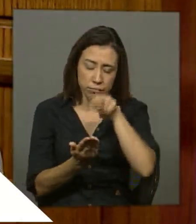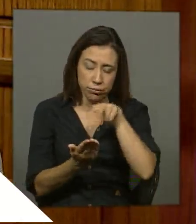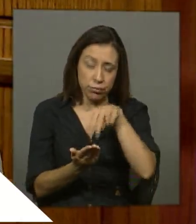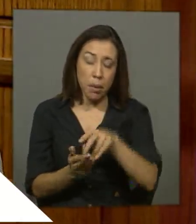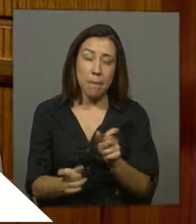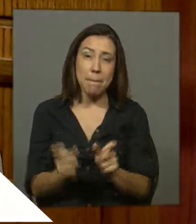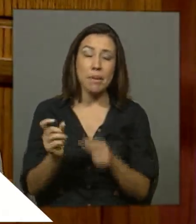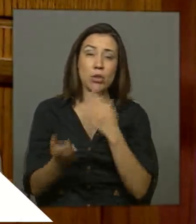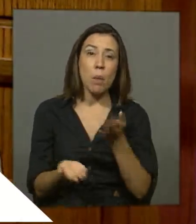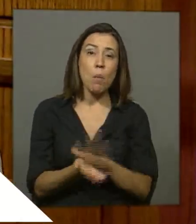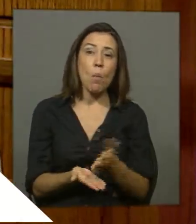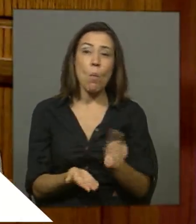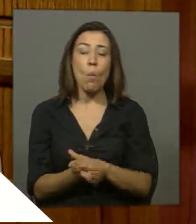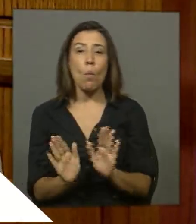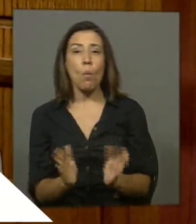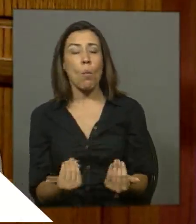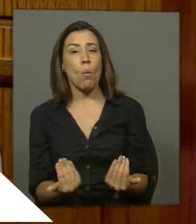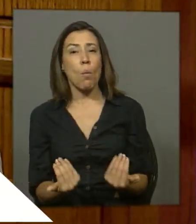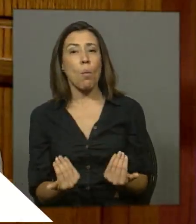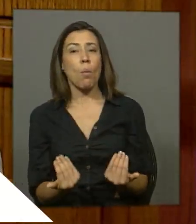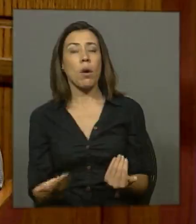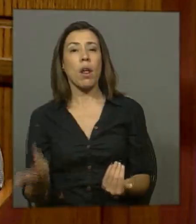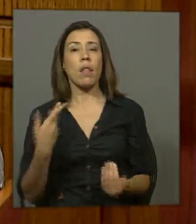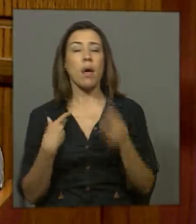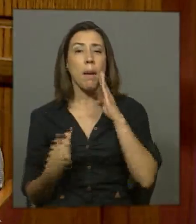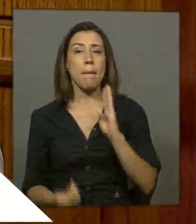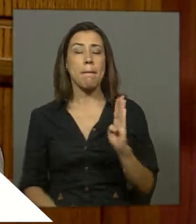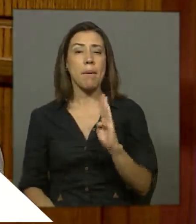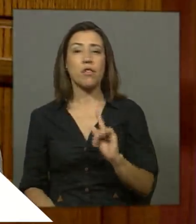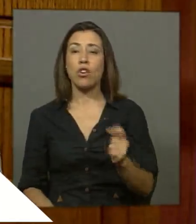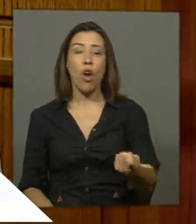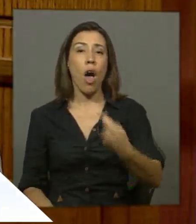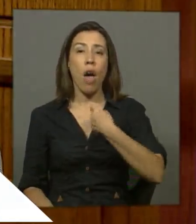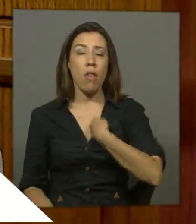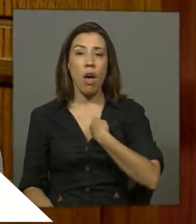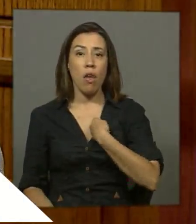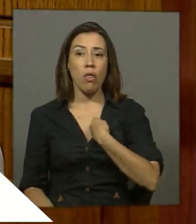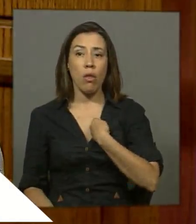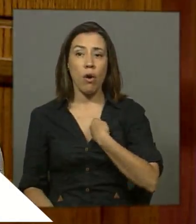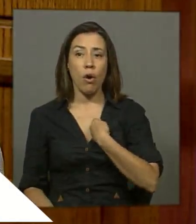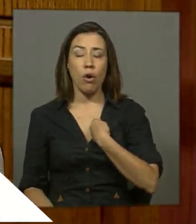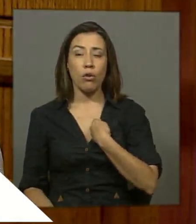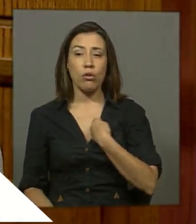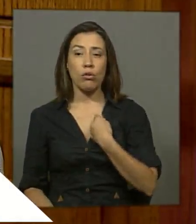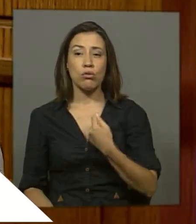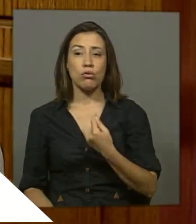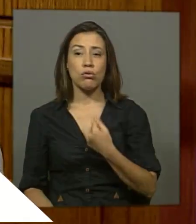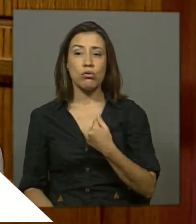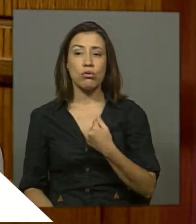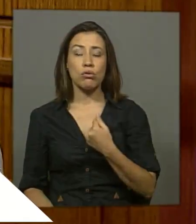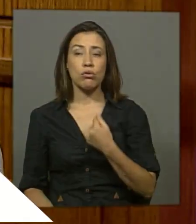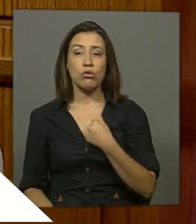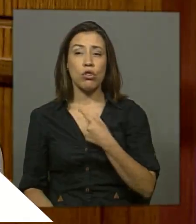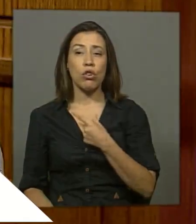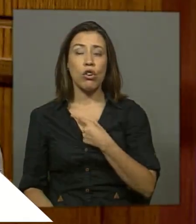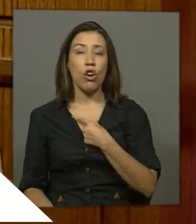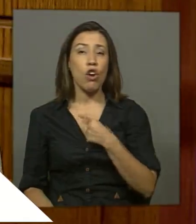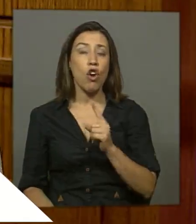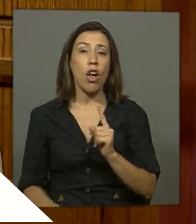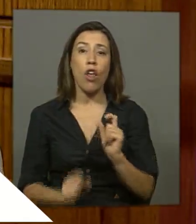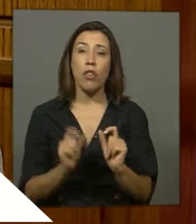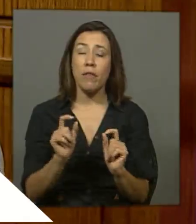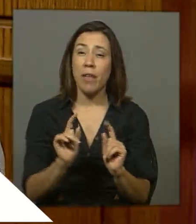hay gente que ha muerto esperando este beneficio y no lo han recibido no quiero no quiero poner las manos al